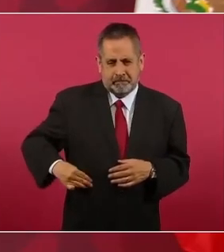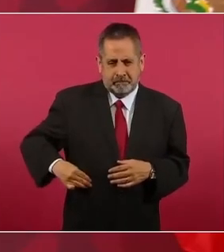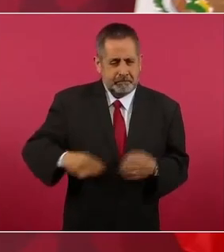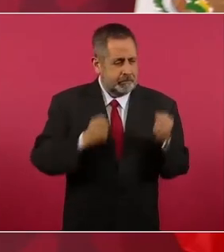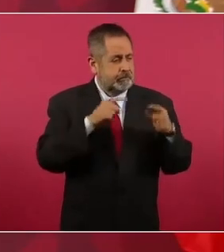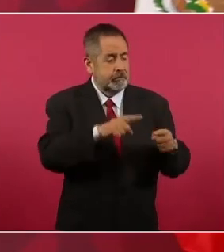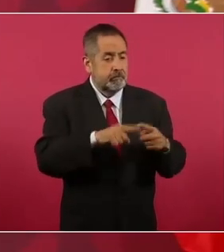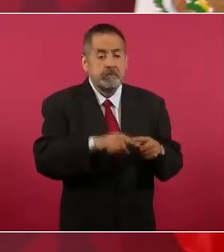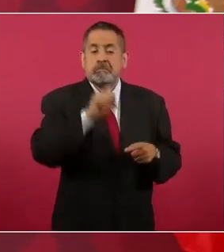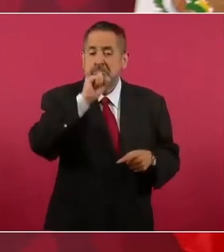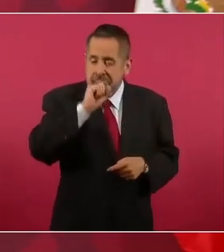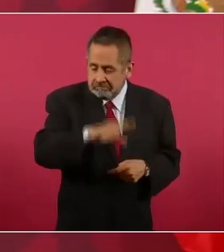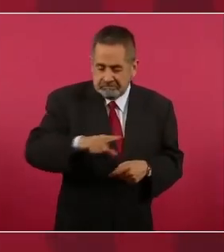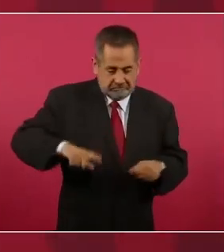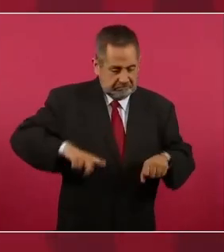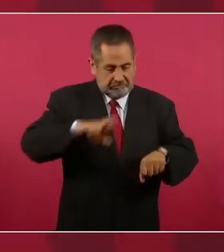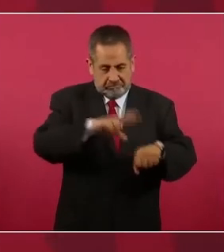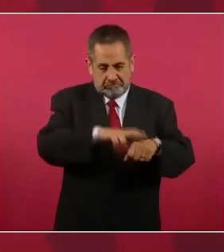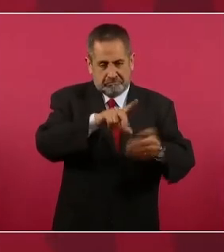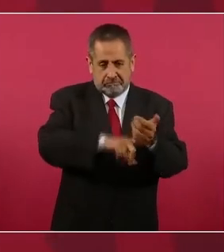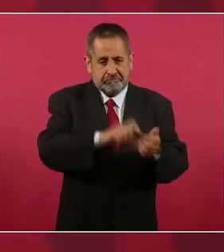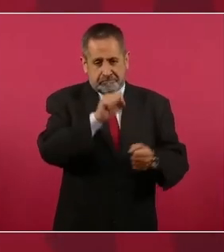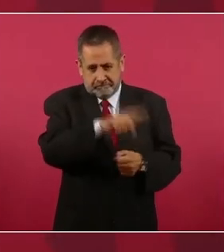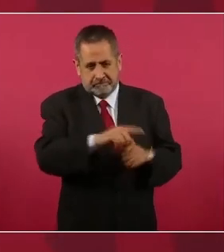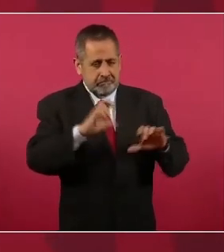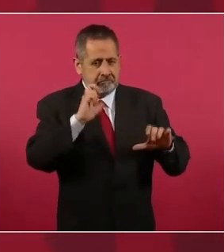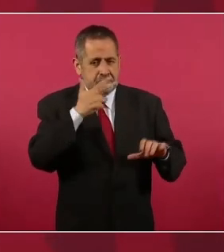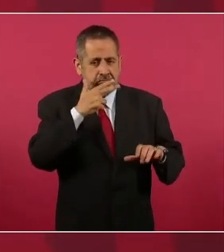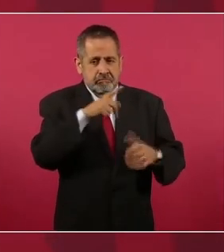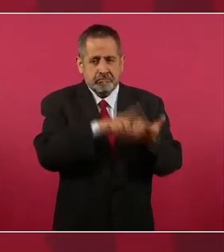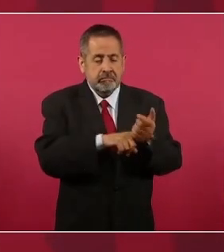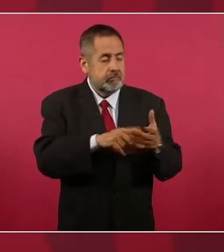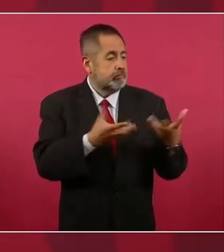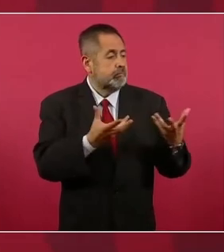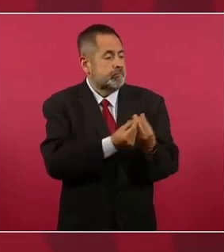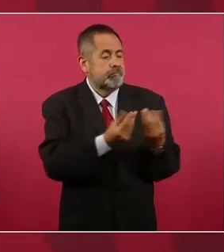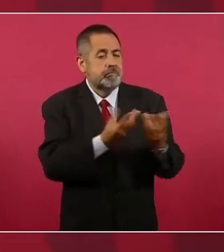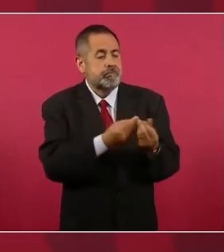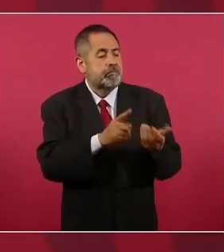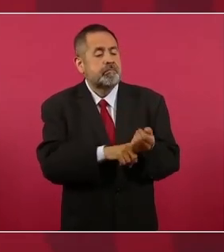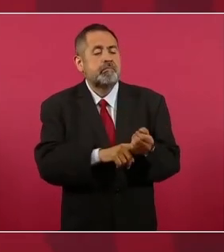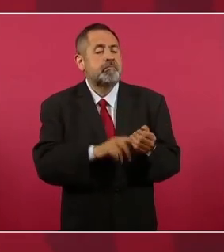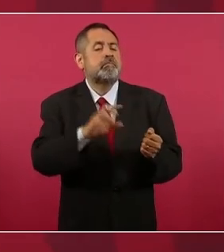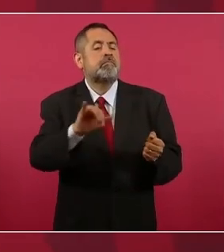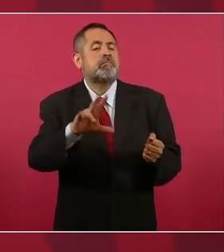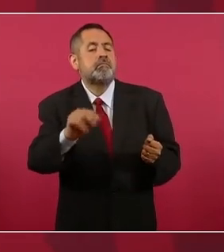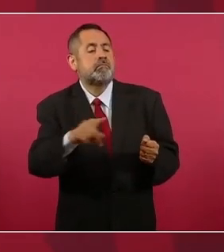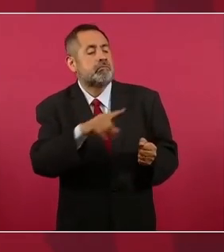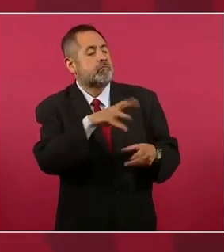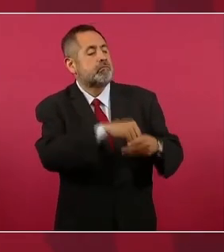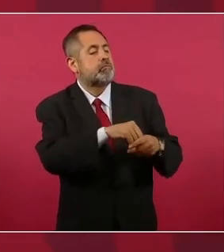incluso gobernadores, se apoyaban